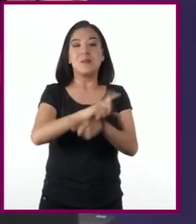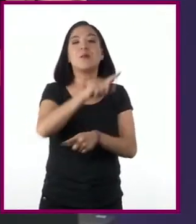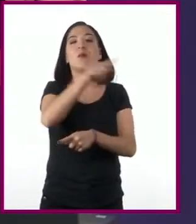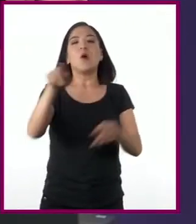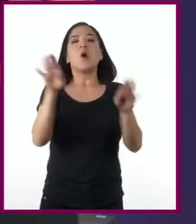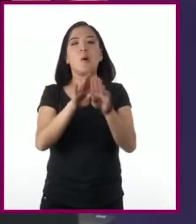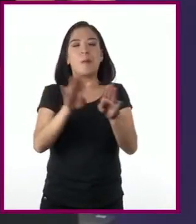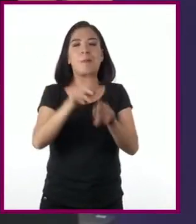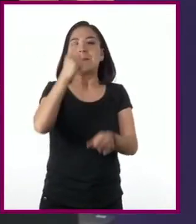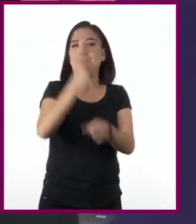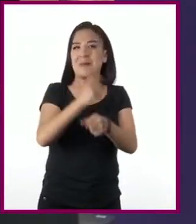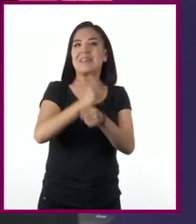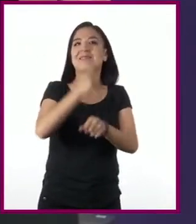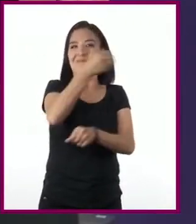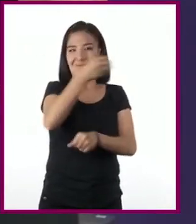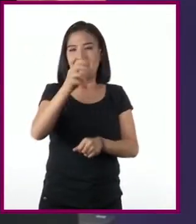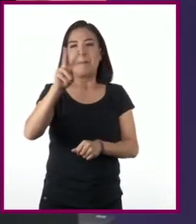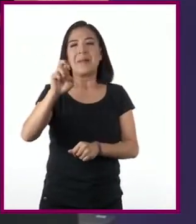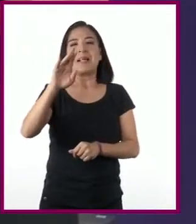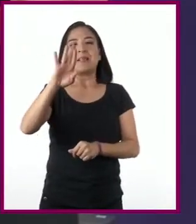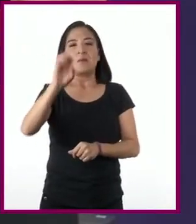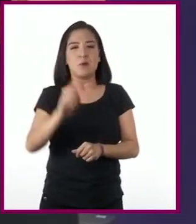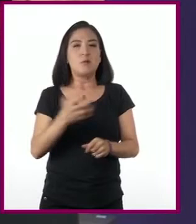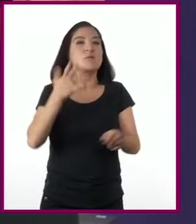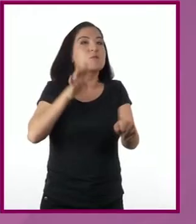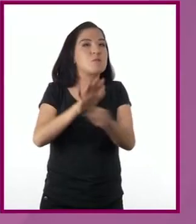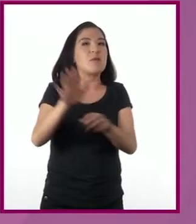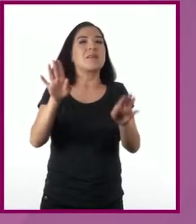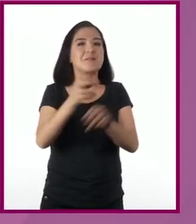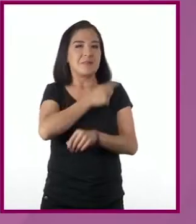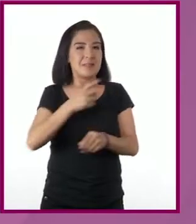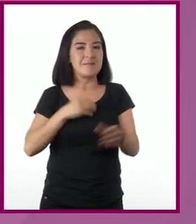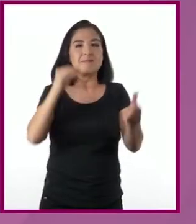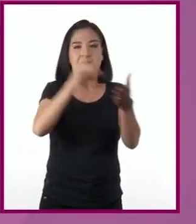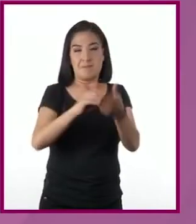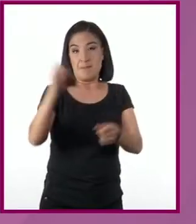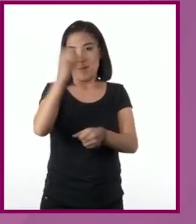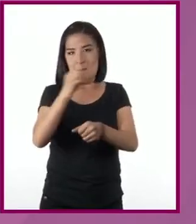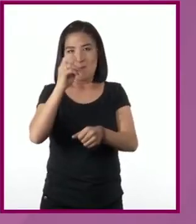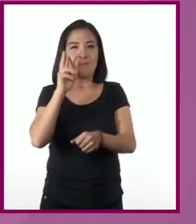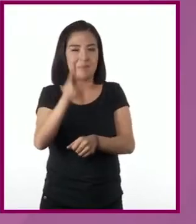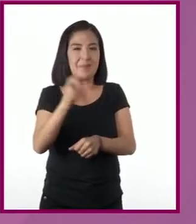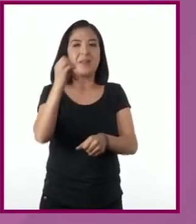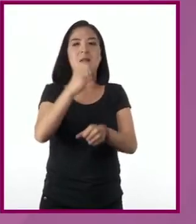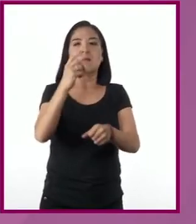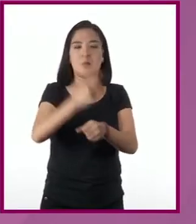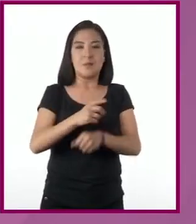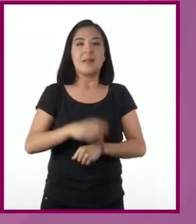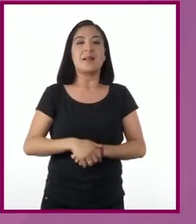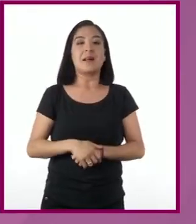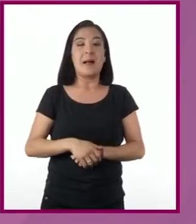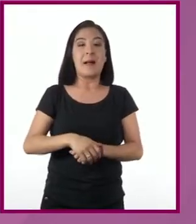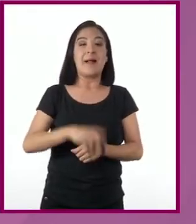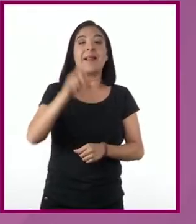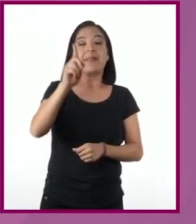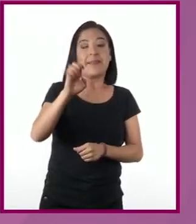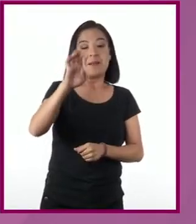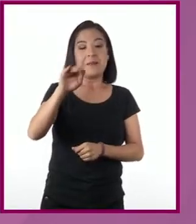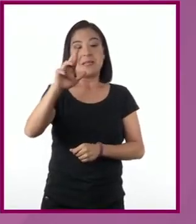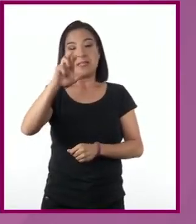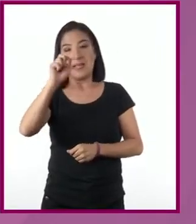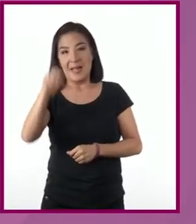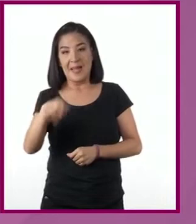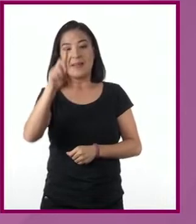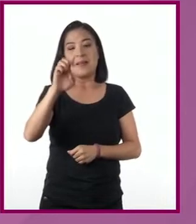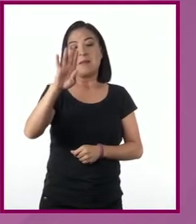primer verbo. ¿En qué tiempo o modo lo conjugarían? Opciones: deberían, deberán,